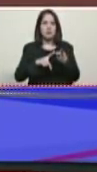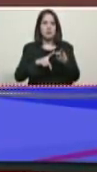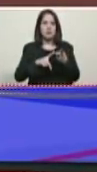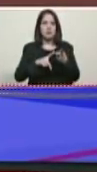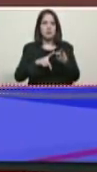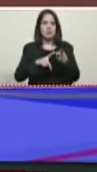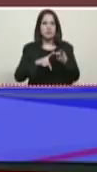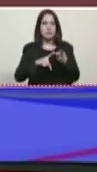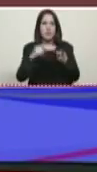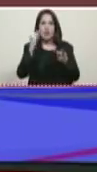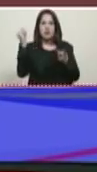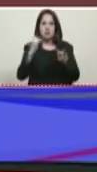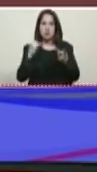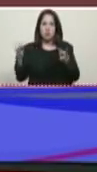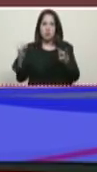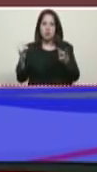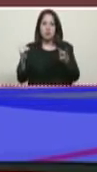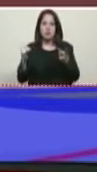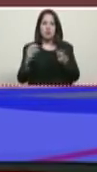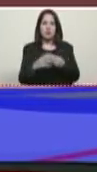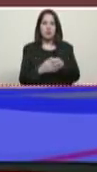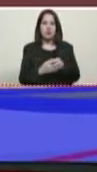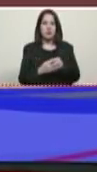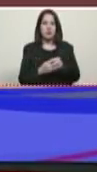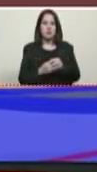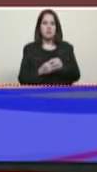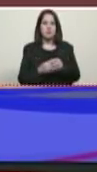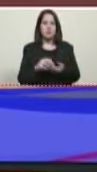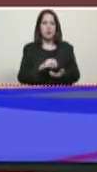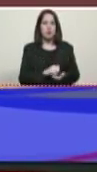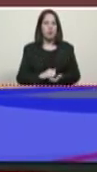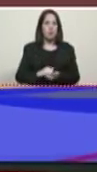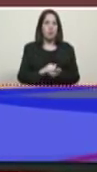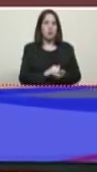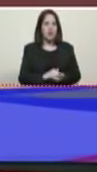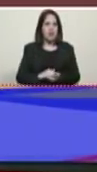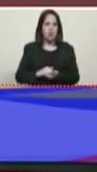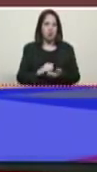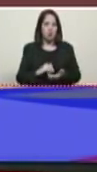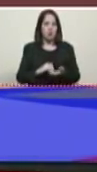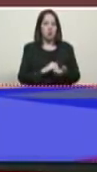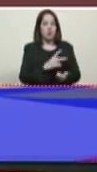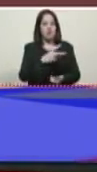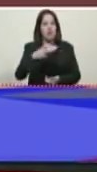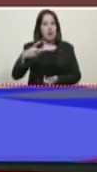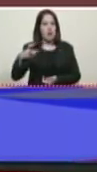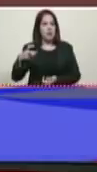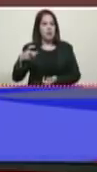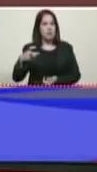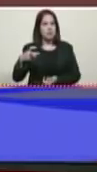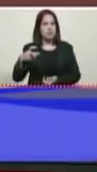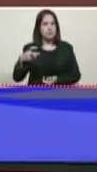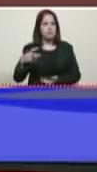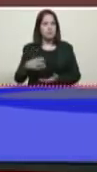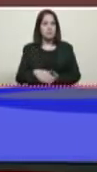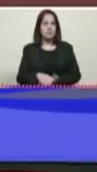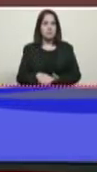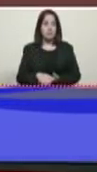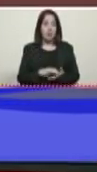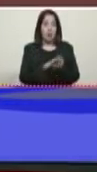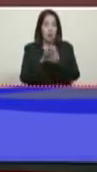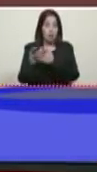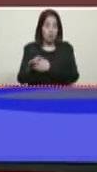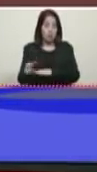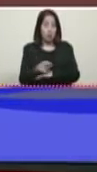y la azulita en trujillo en las ciudades de trujillo y valera camaradas gobernador